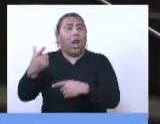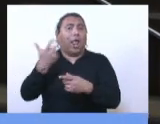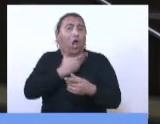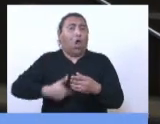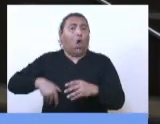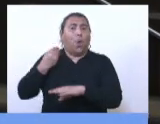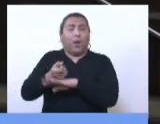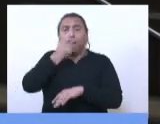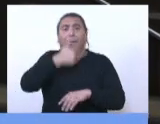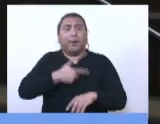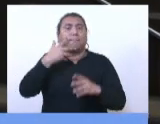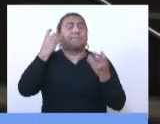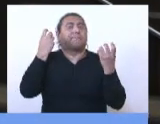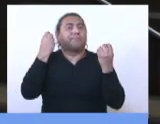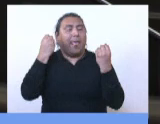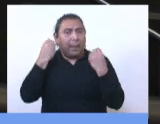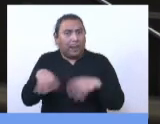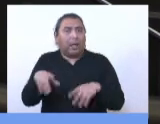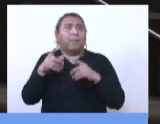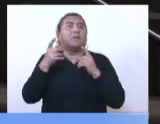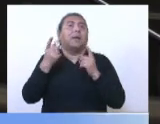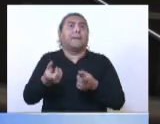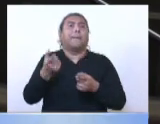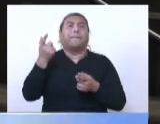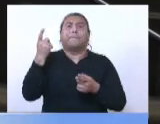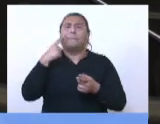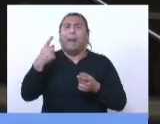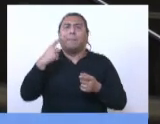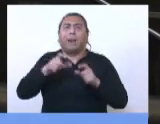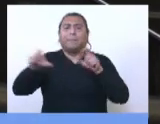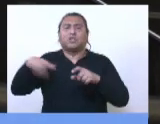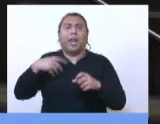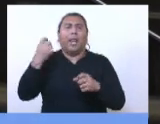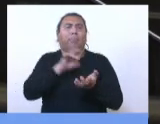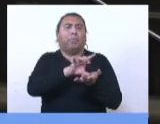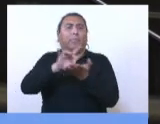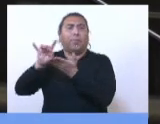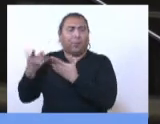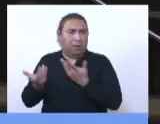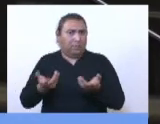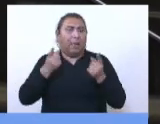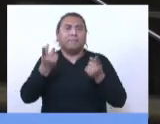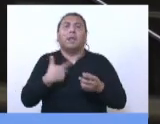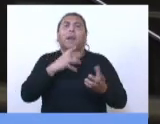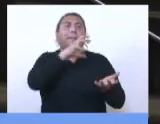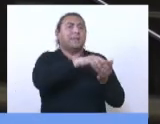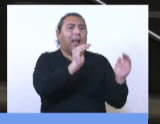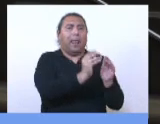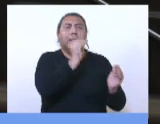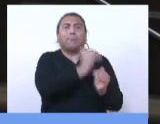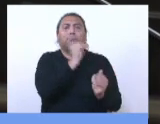perdimos el gobierno miles de puesto de trabajo primer gobierno inglés y de pymes que cerraron